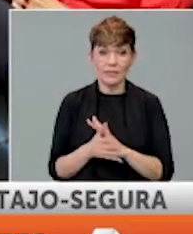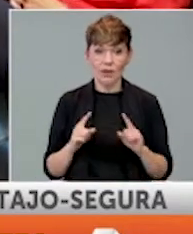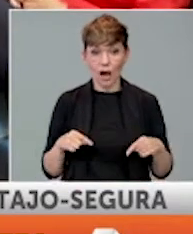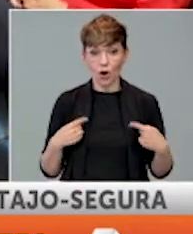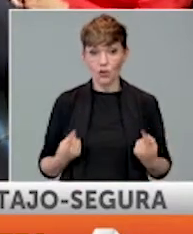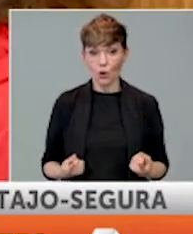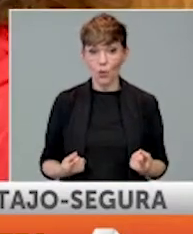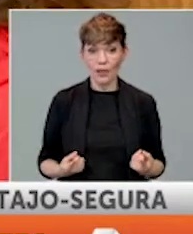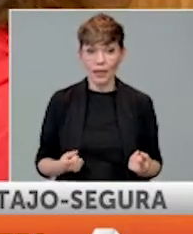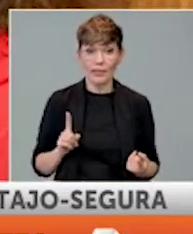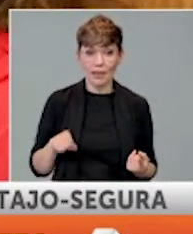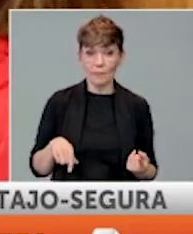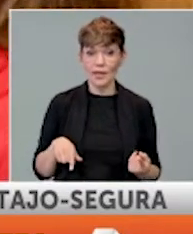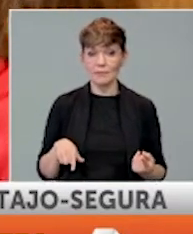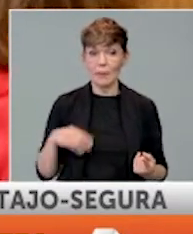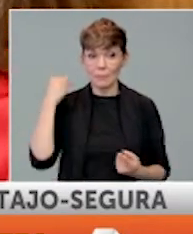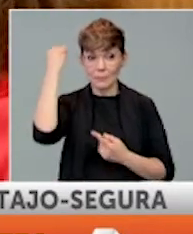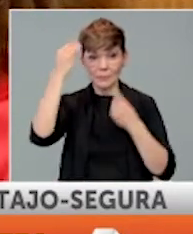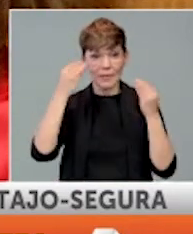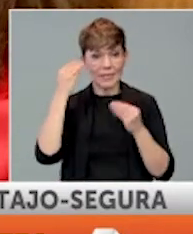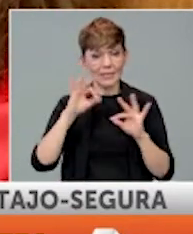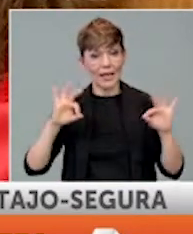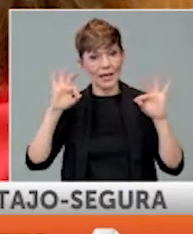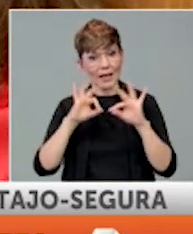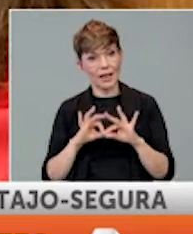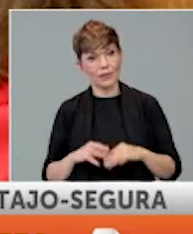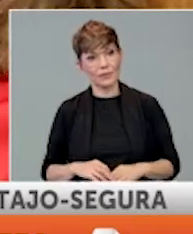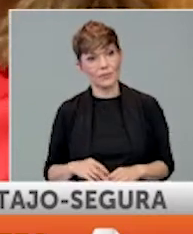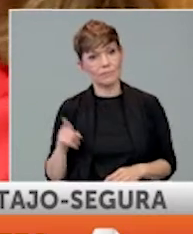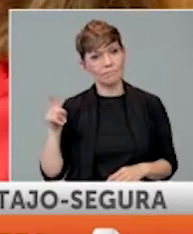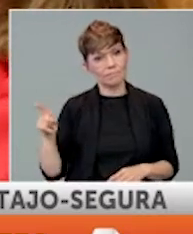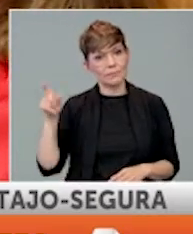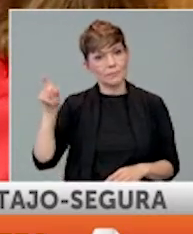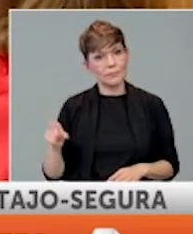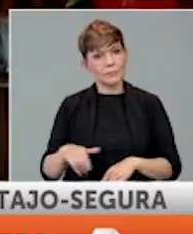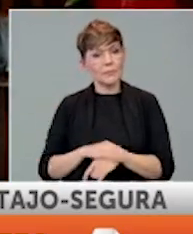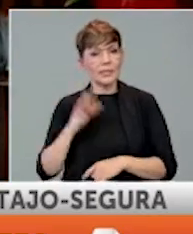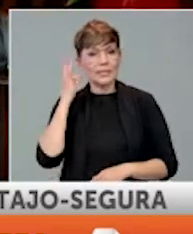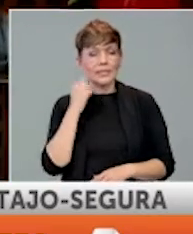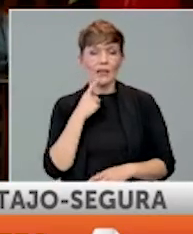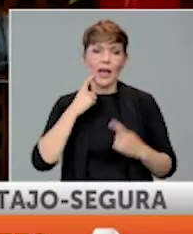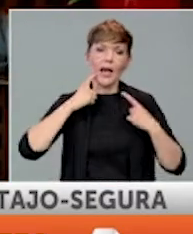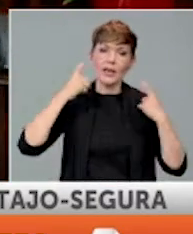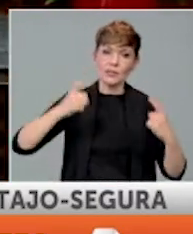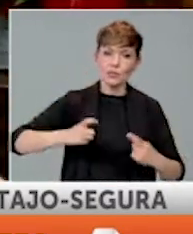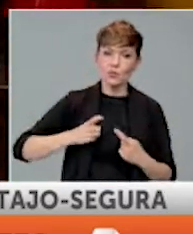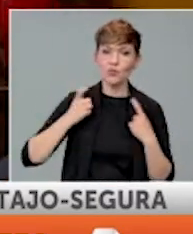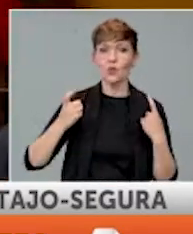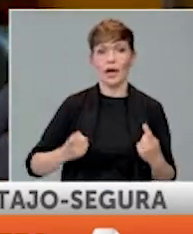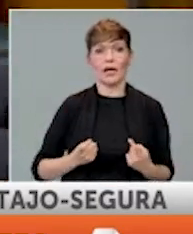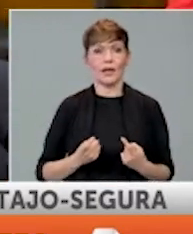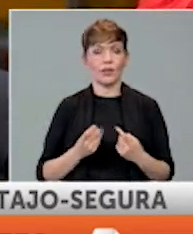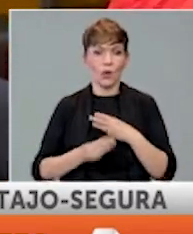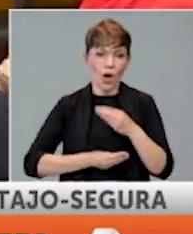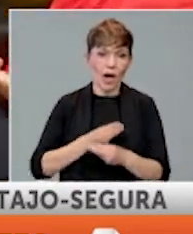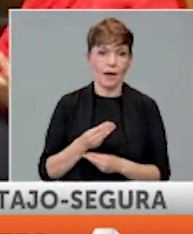está barajando. Ella, ladinamente, avisa de que va a esforzarse en